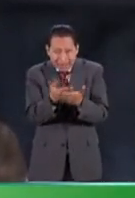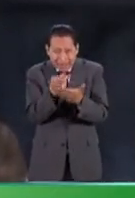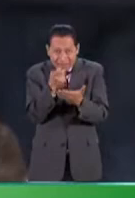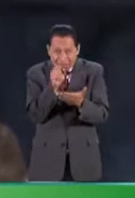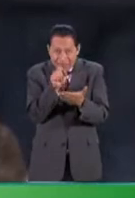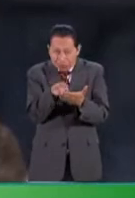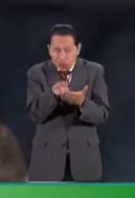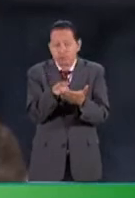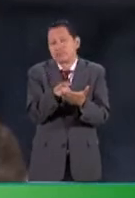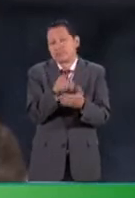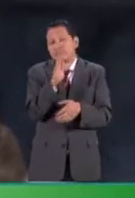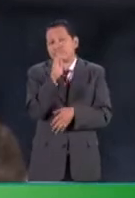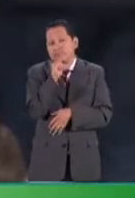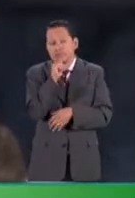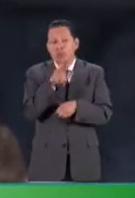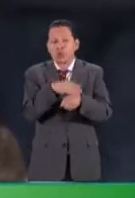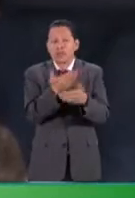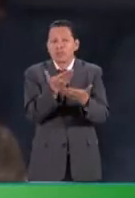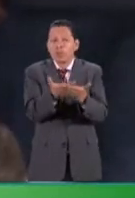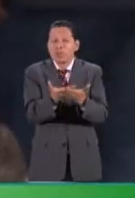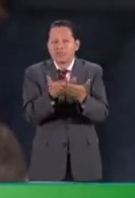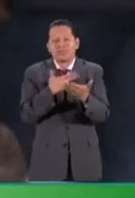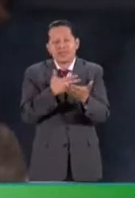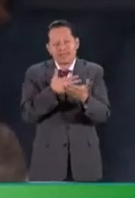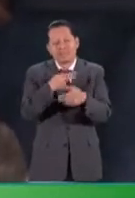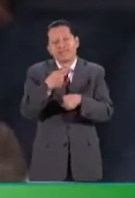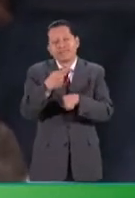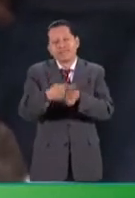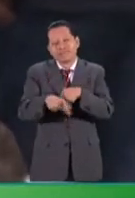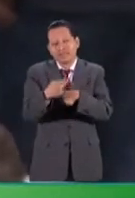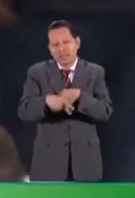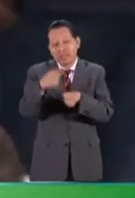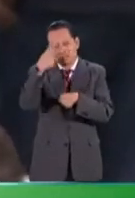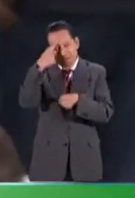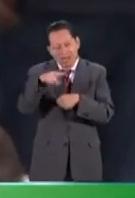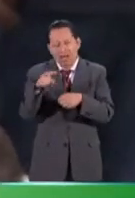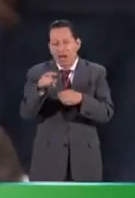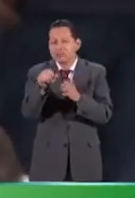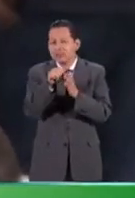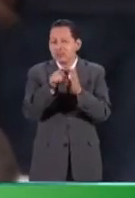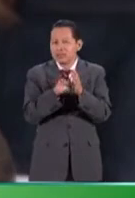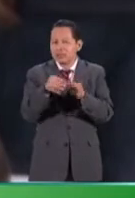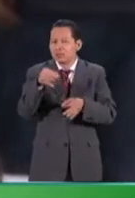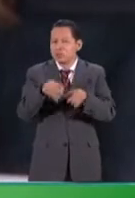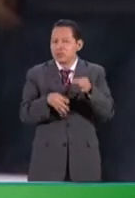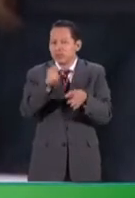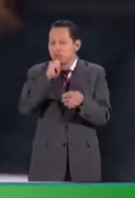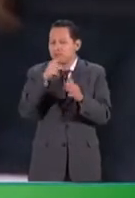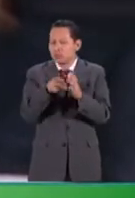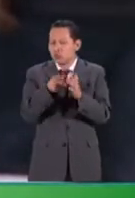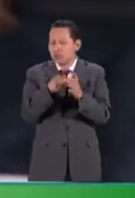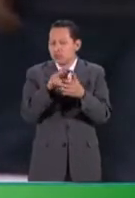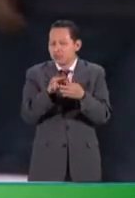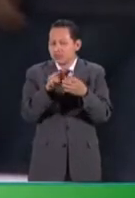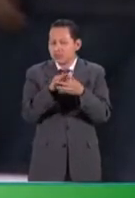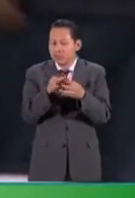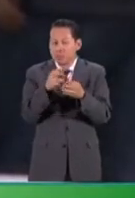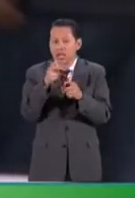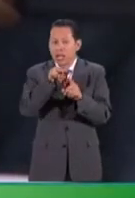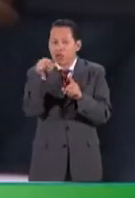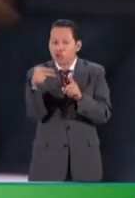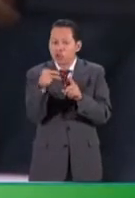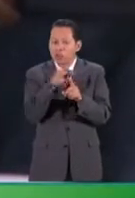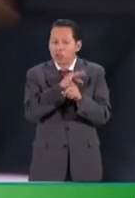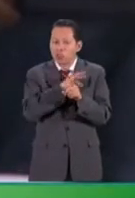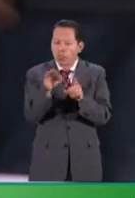Esta propuesta plantea serios riesgos a la integridad del sistema judicial, que aquí se ha dicho reiteradamente. Este enfoque